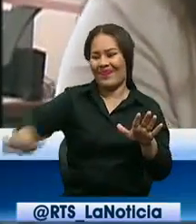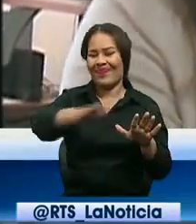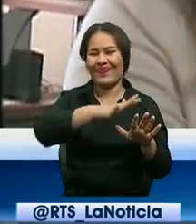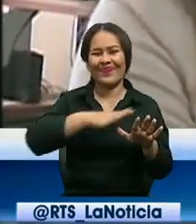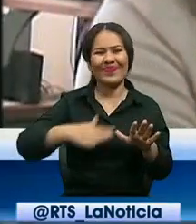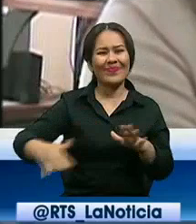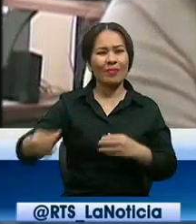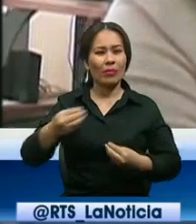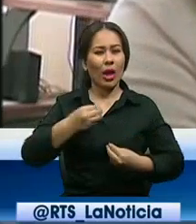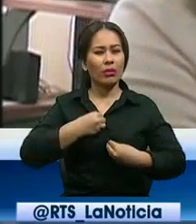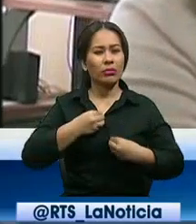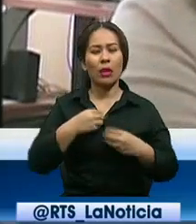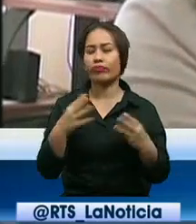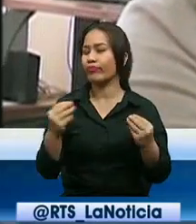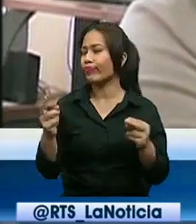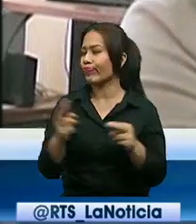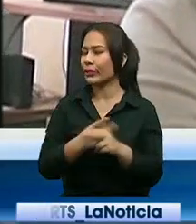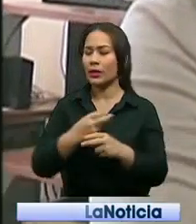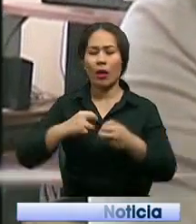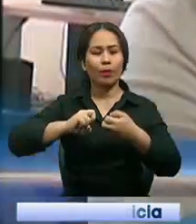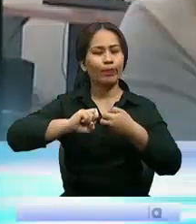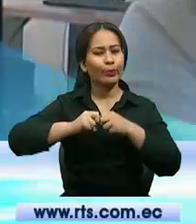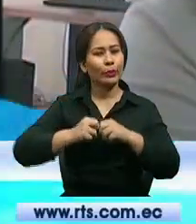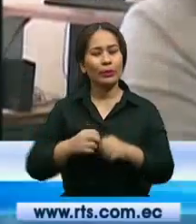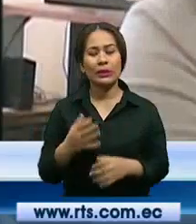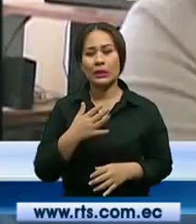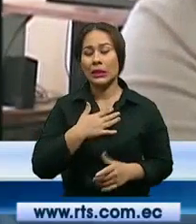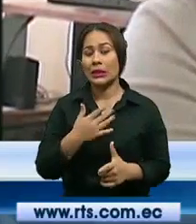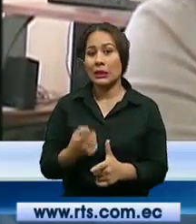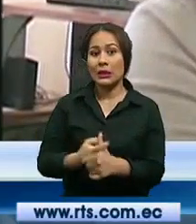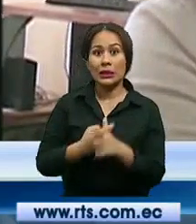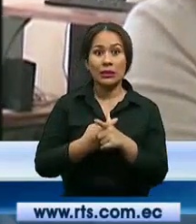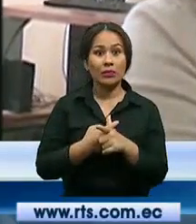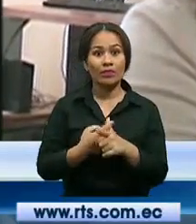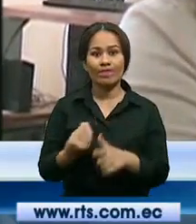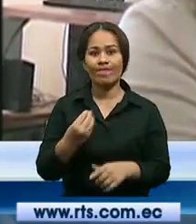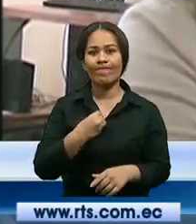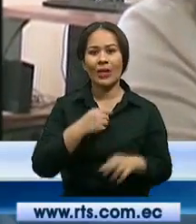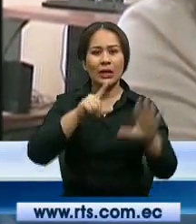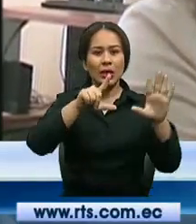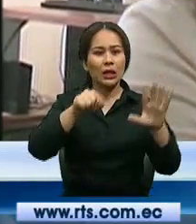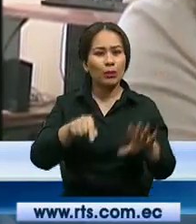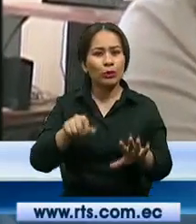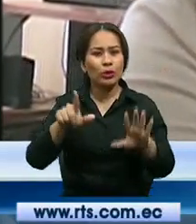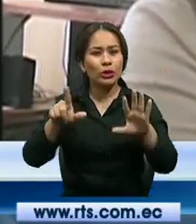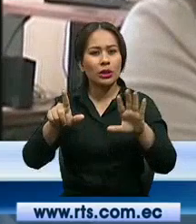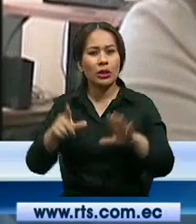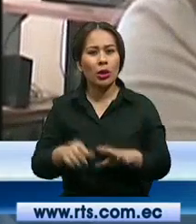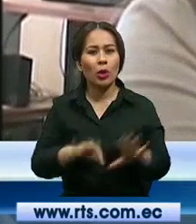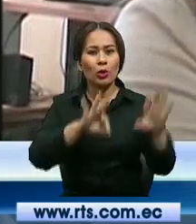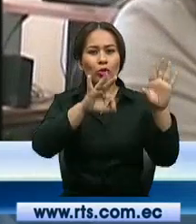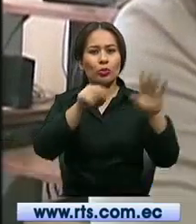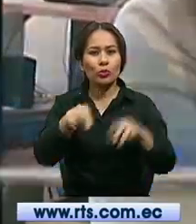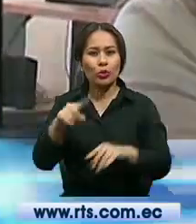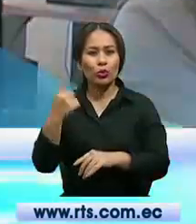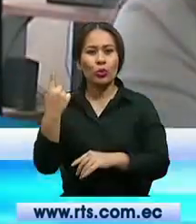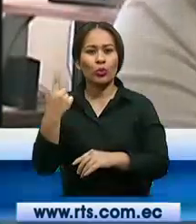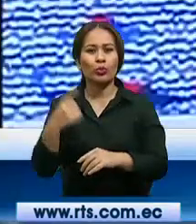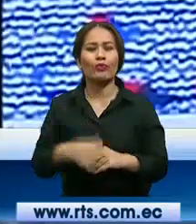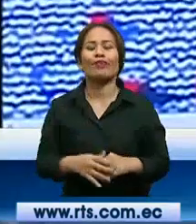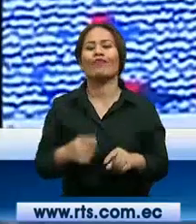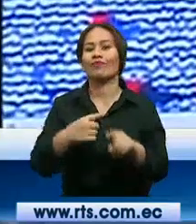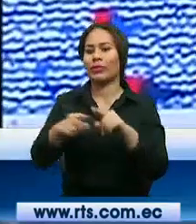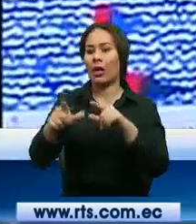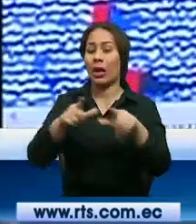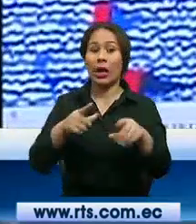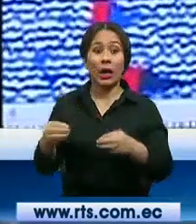ha registrado sismos bien importantes, bien grandes, ¿no? Magnitudes de 7.7, un 8.1 también es sector.